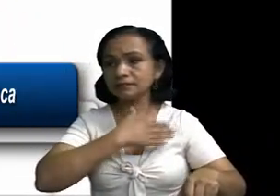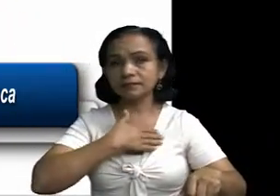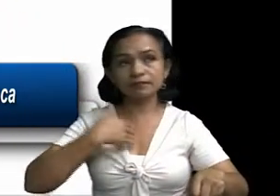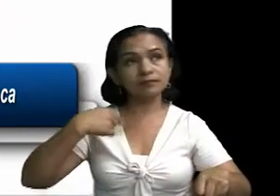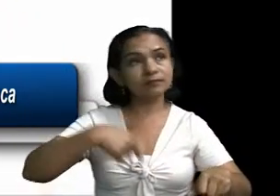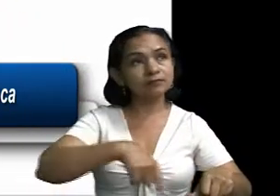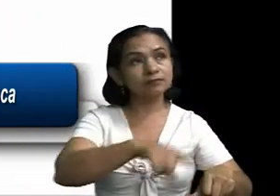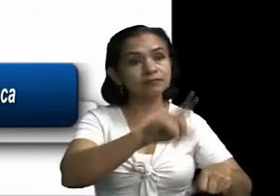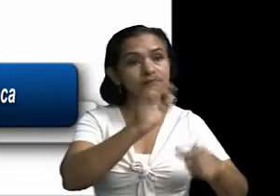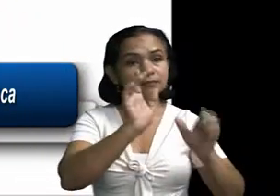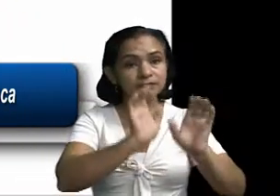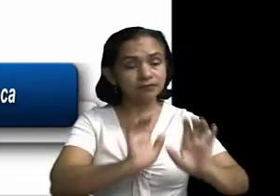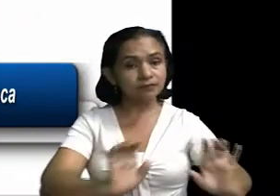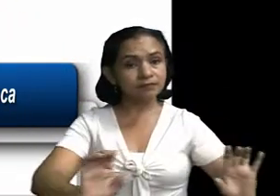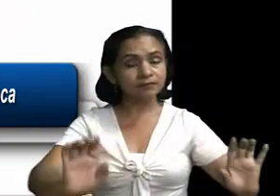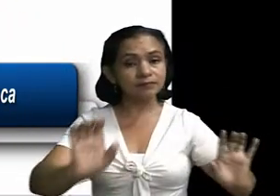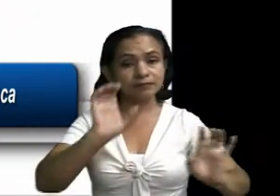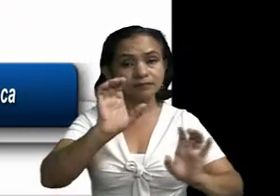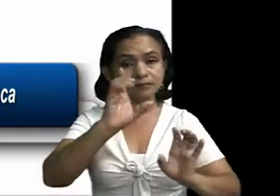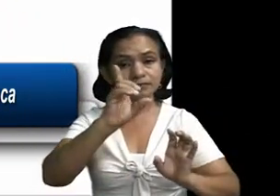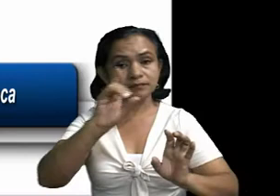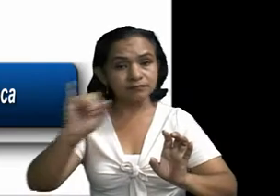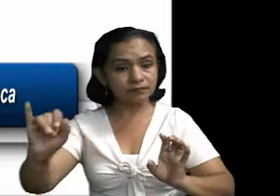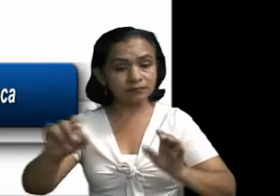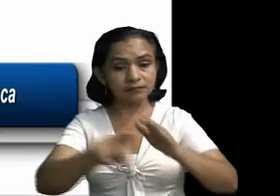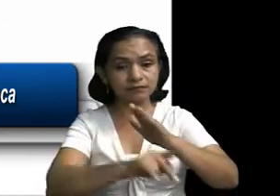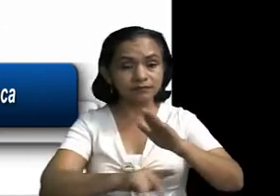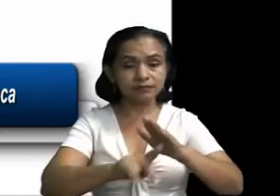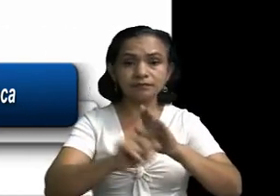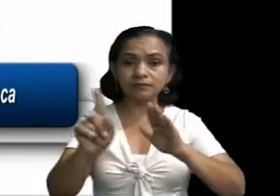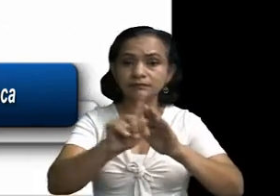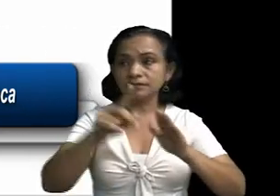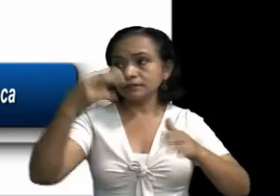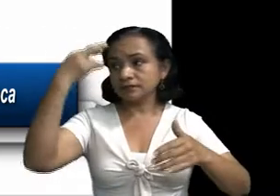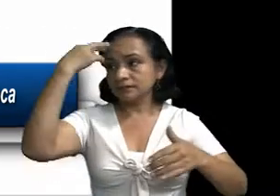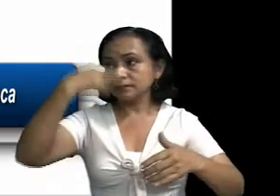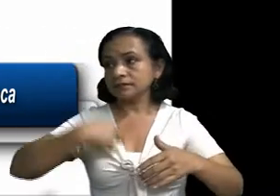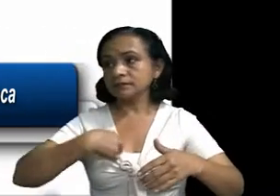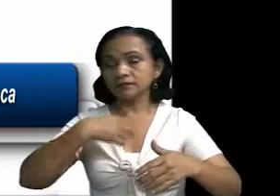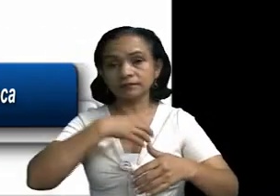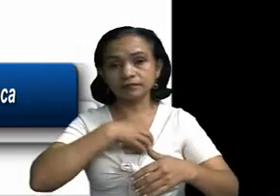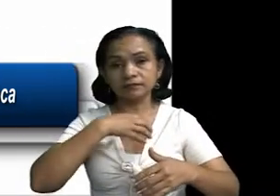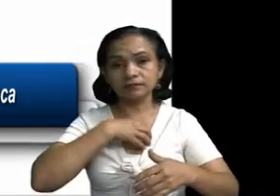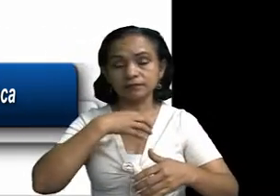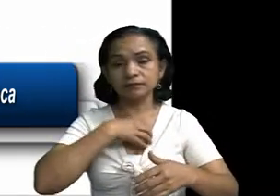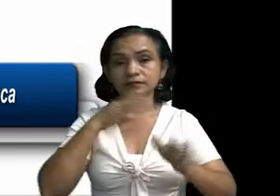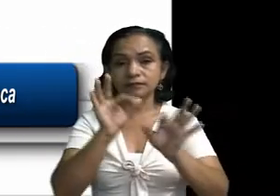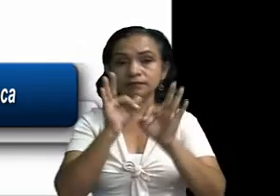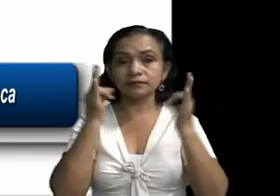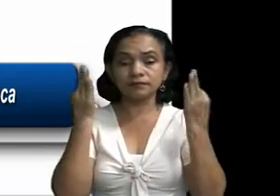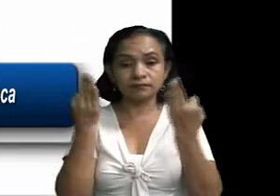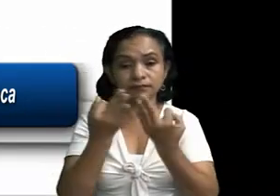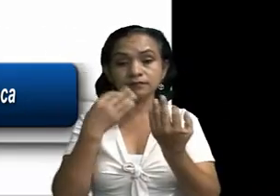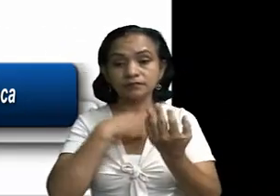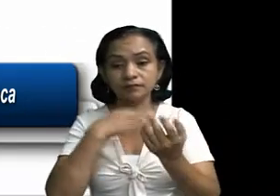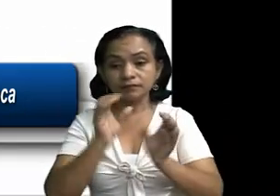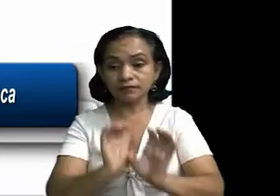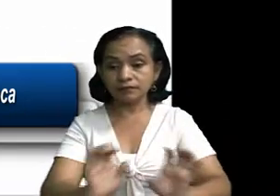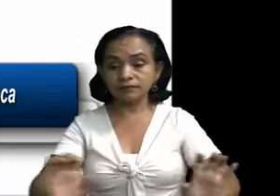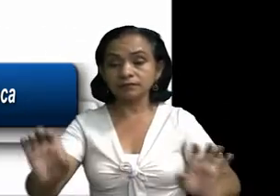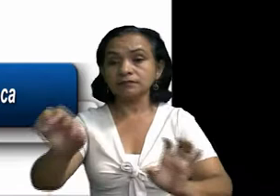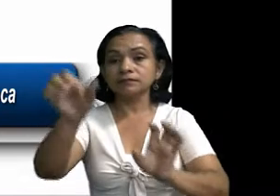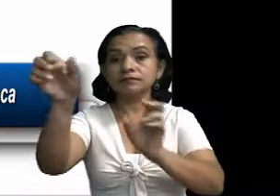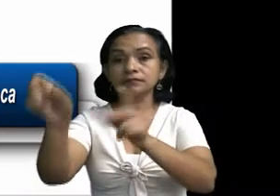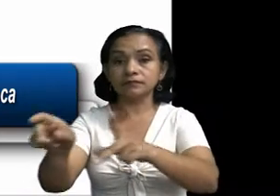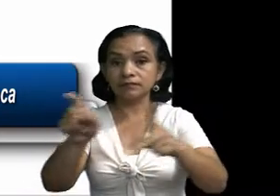al kinder, en vez de enviarlo al CDI. Nosotros tenemos que tener responsabilidad con nuestros familiares y también con la demás